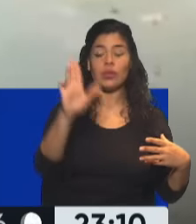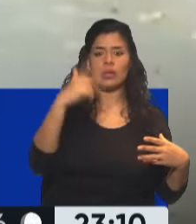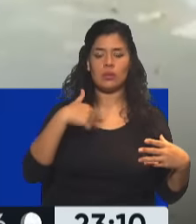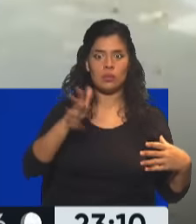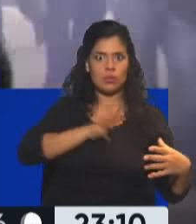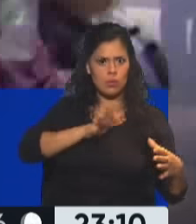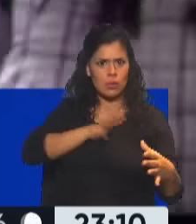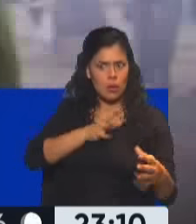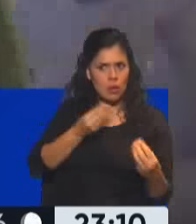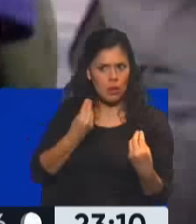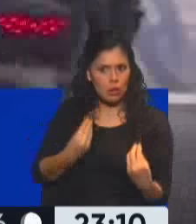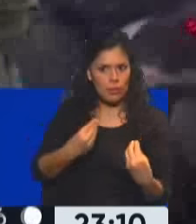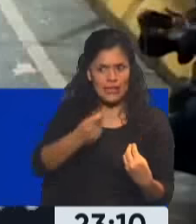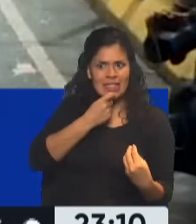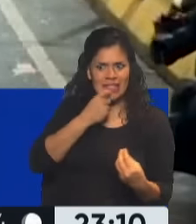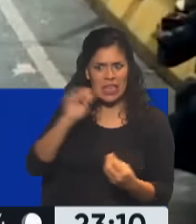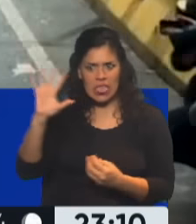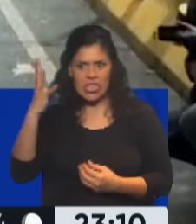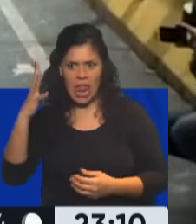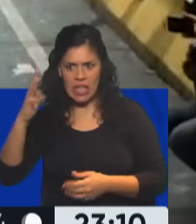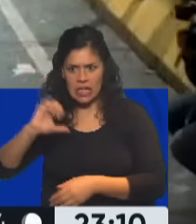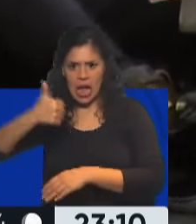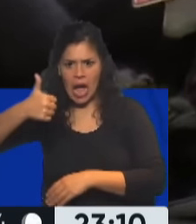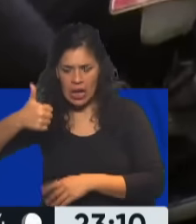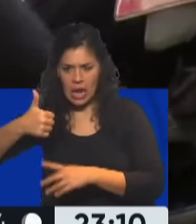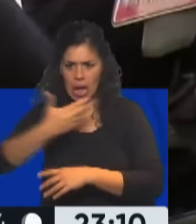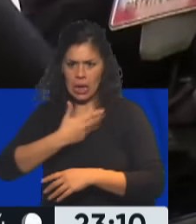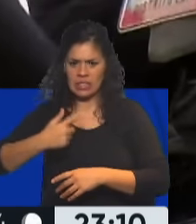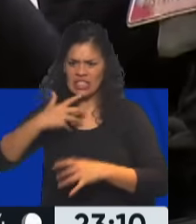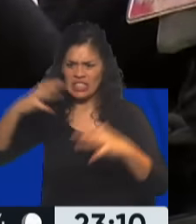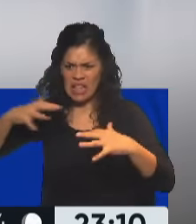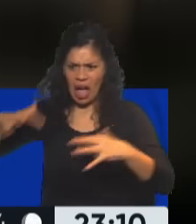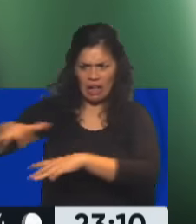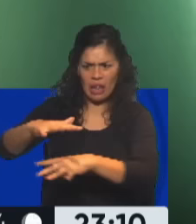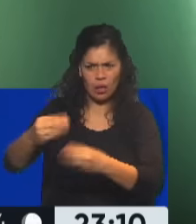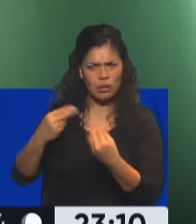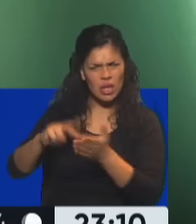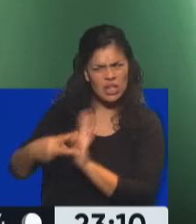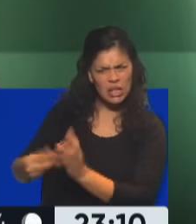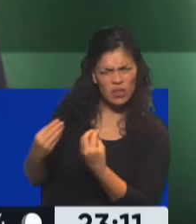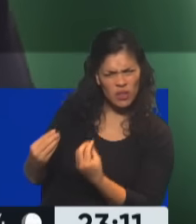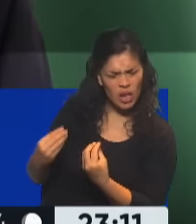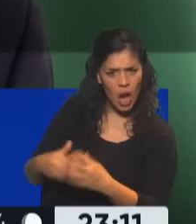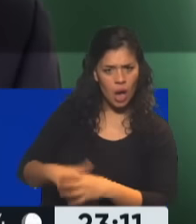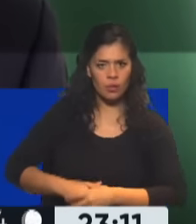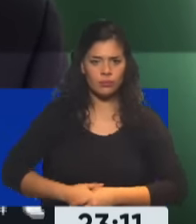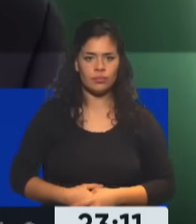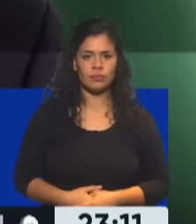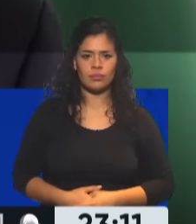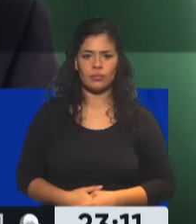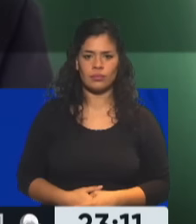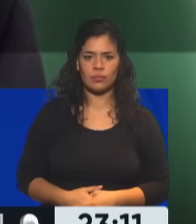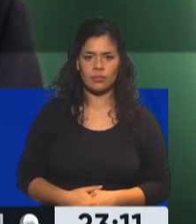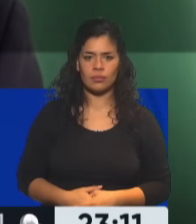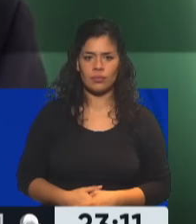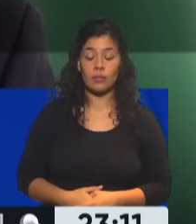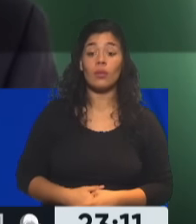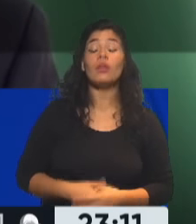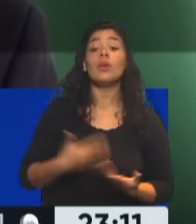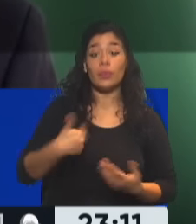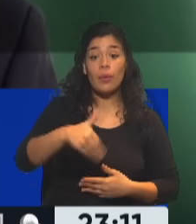un baño de sangre y una guerra civil si la oposición gana los comicios. Quem perde as eleições toma um banho